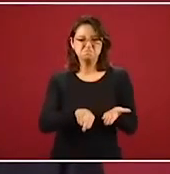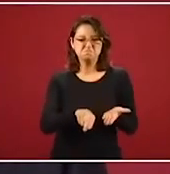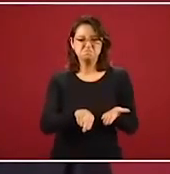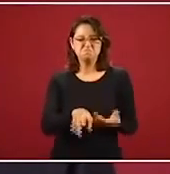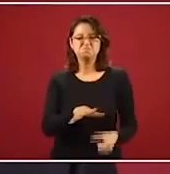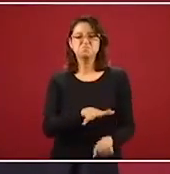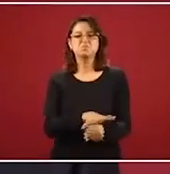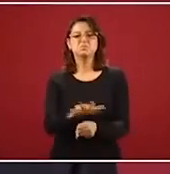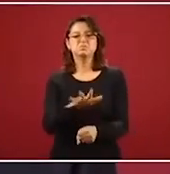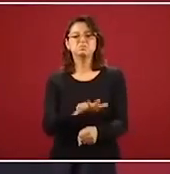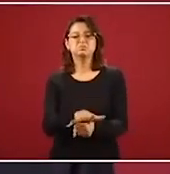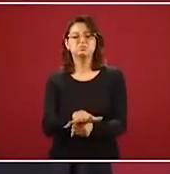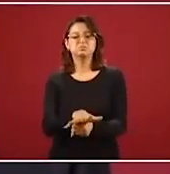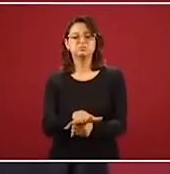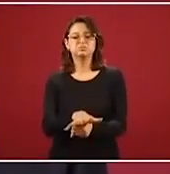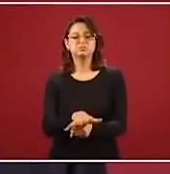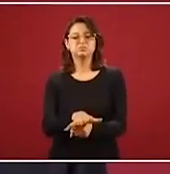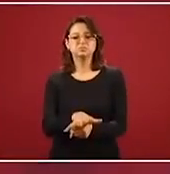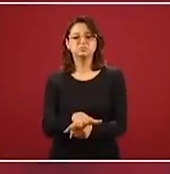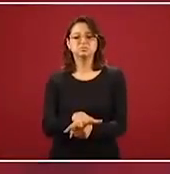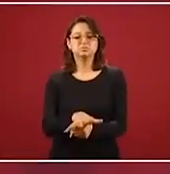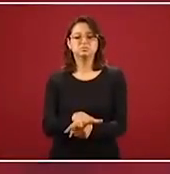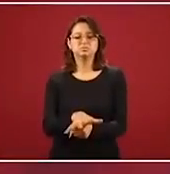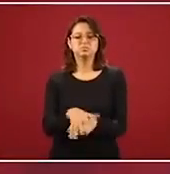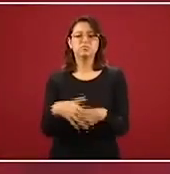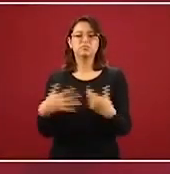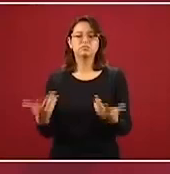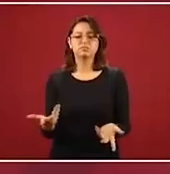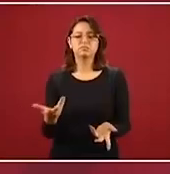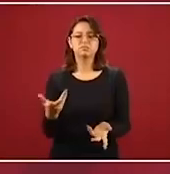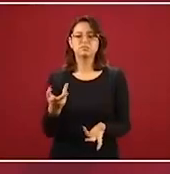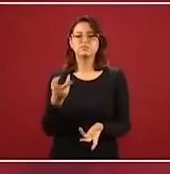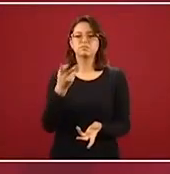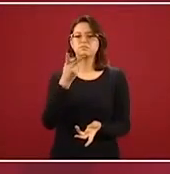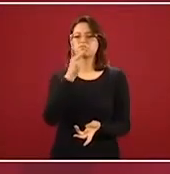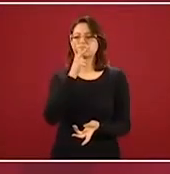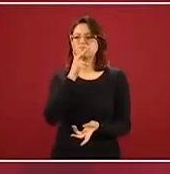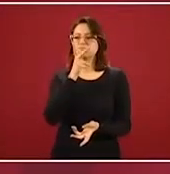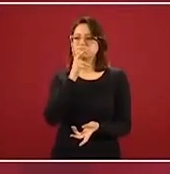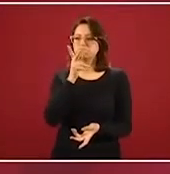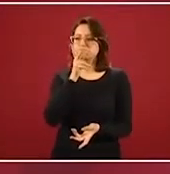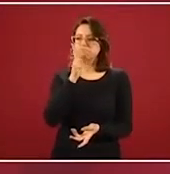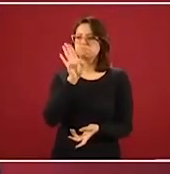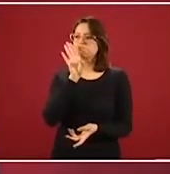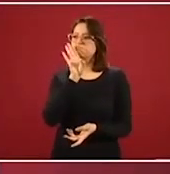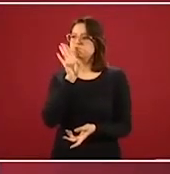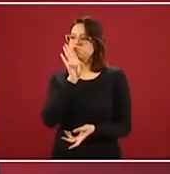fue el maltrato de los padres a sus mamás,